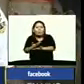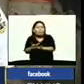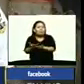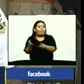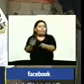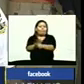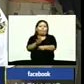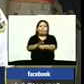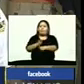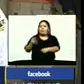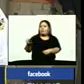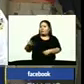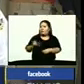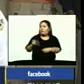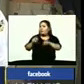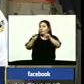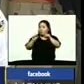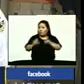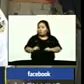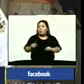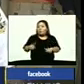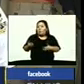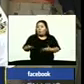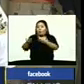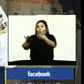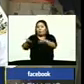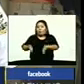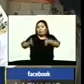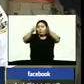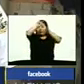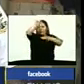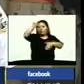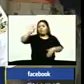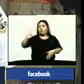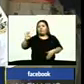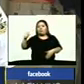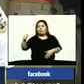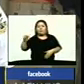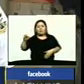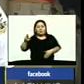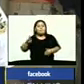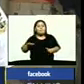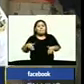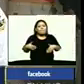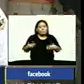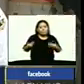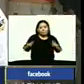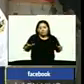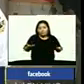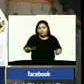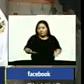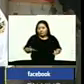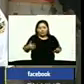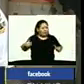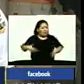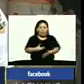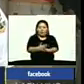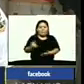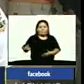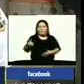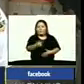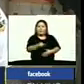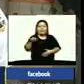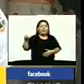sea necesario y posible a la Fiscalía General de la República para poner a disposición a cualquier criminal,